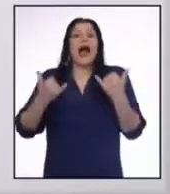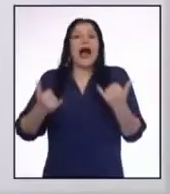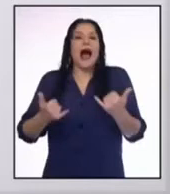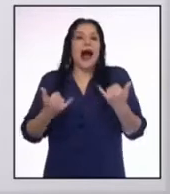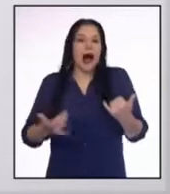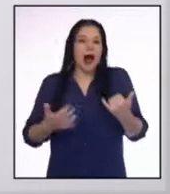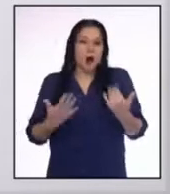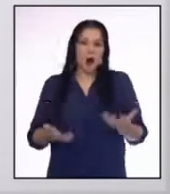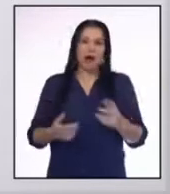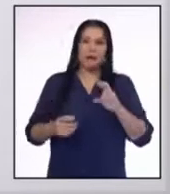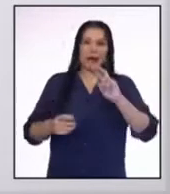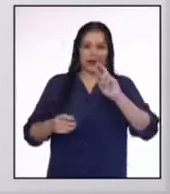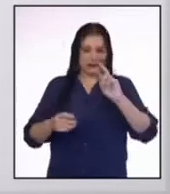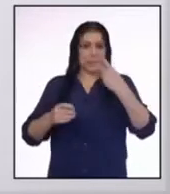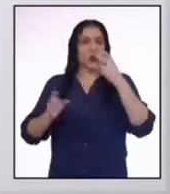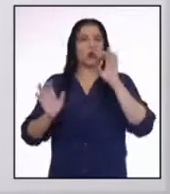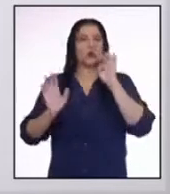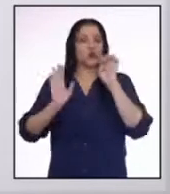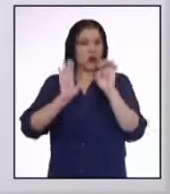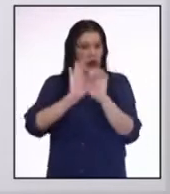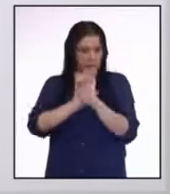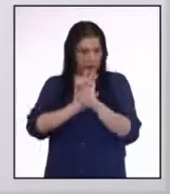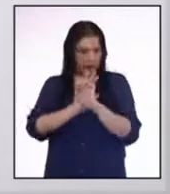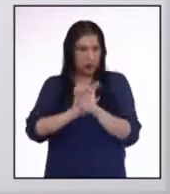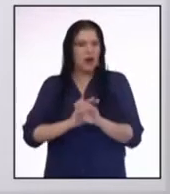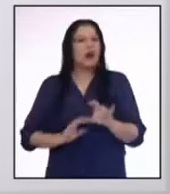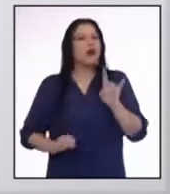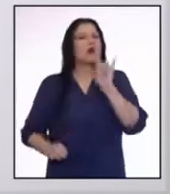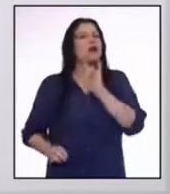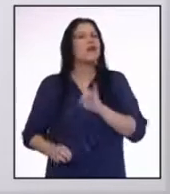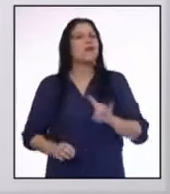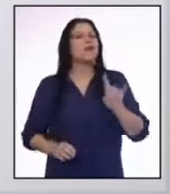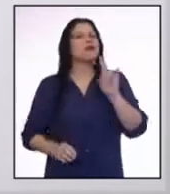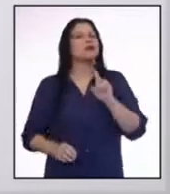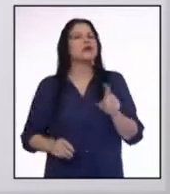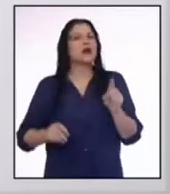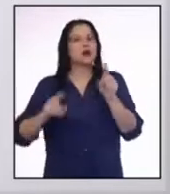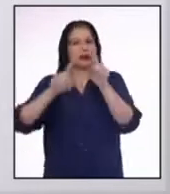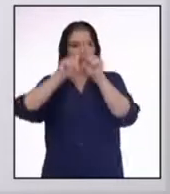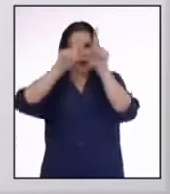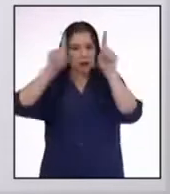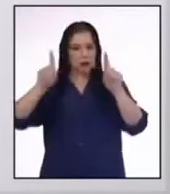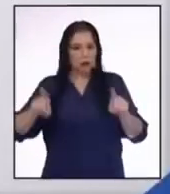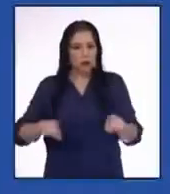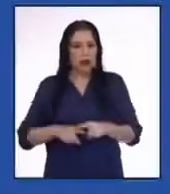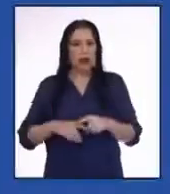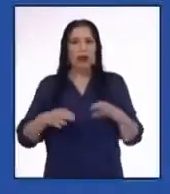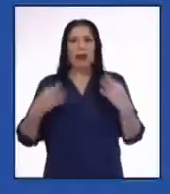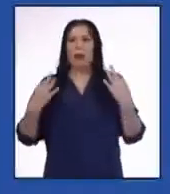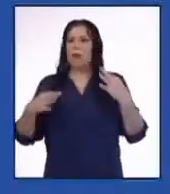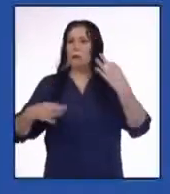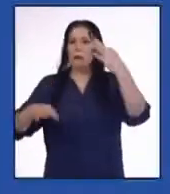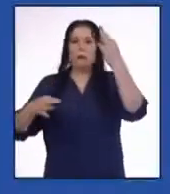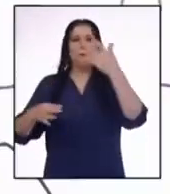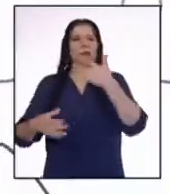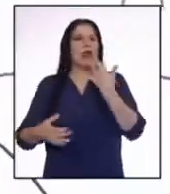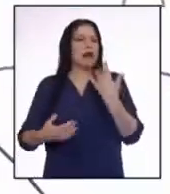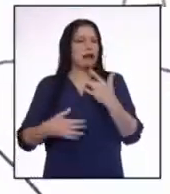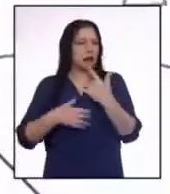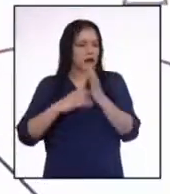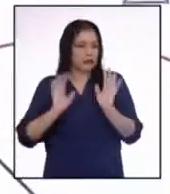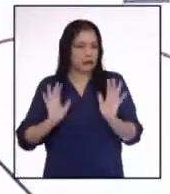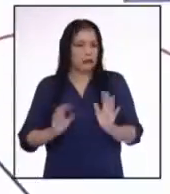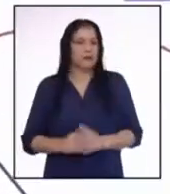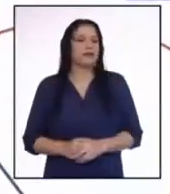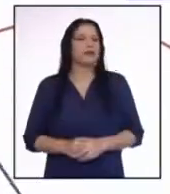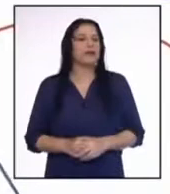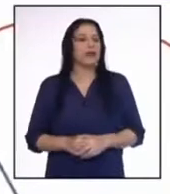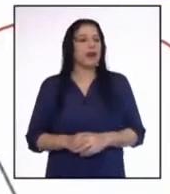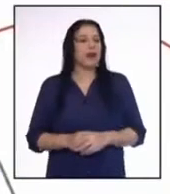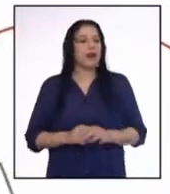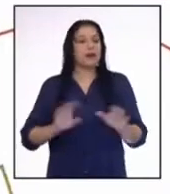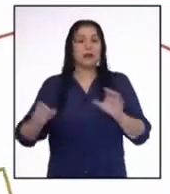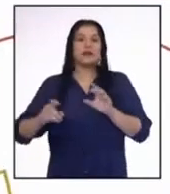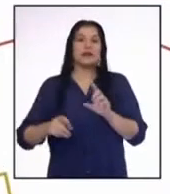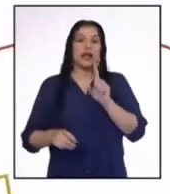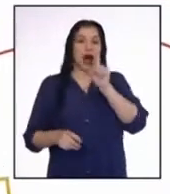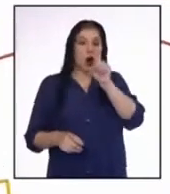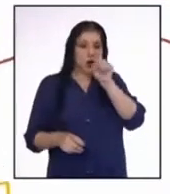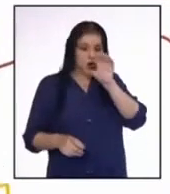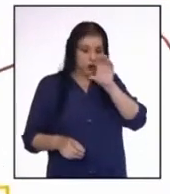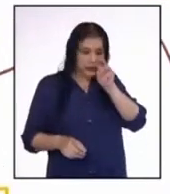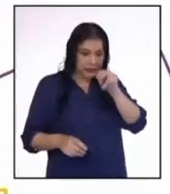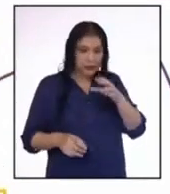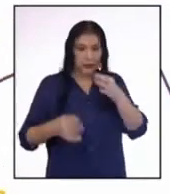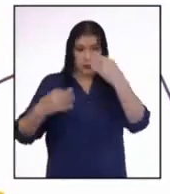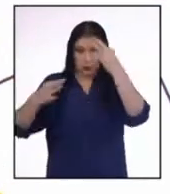Ahora, para nuestro segundo ejemplo, vamos a usar una hoja sin cuadrículas. Vamos